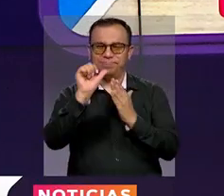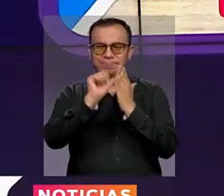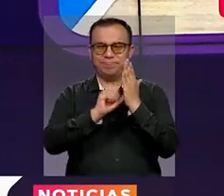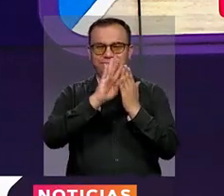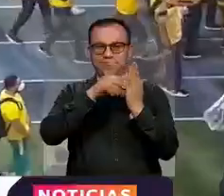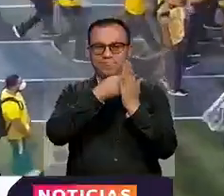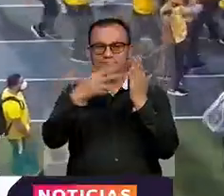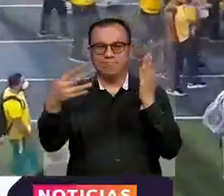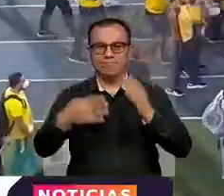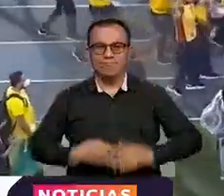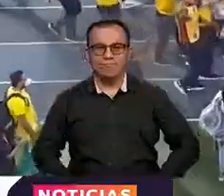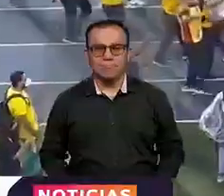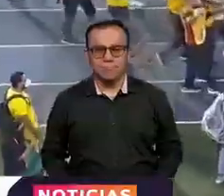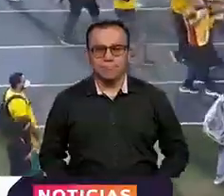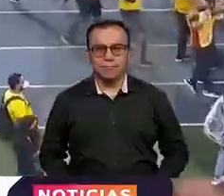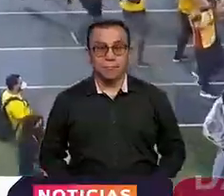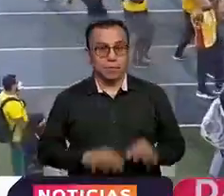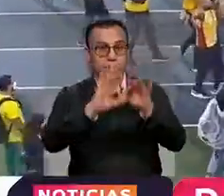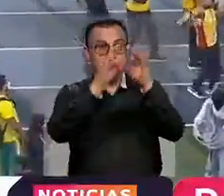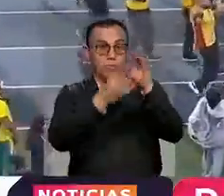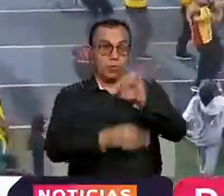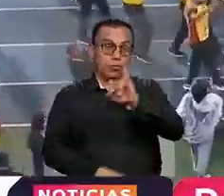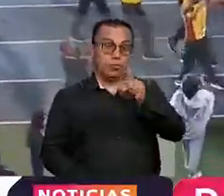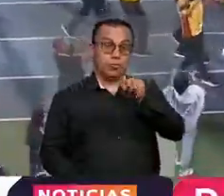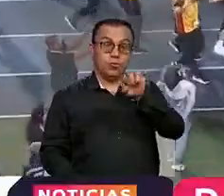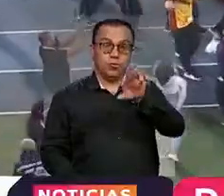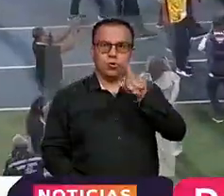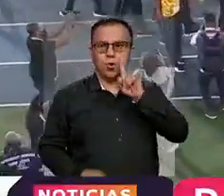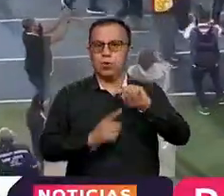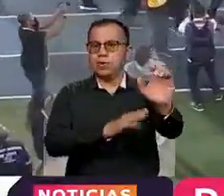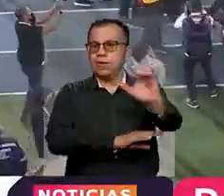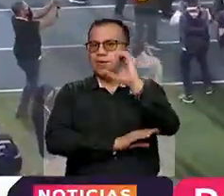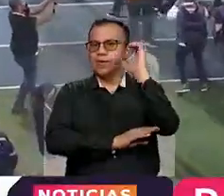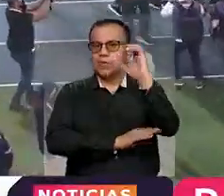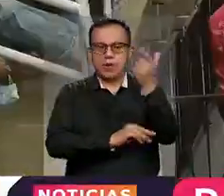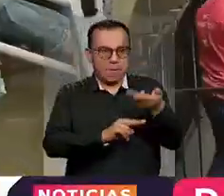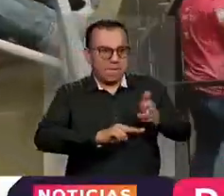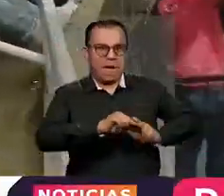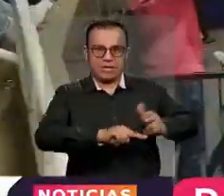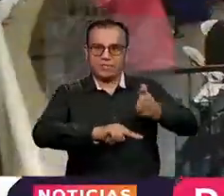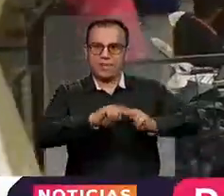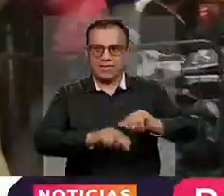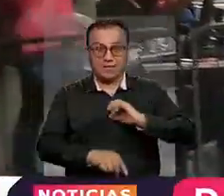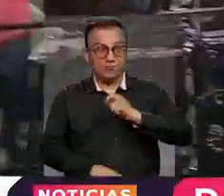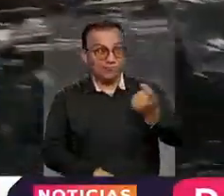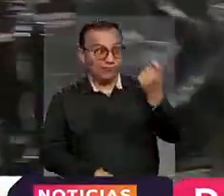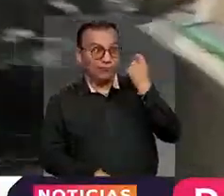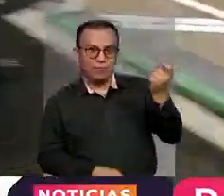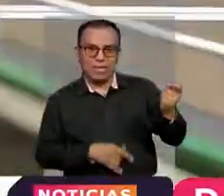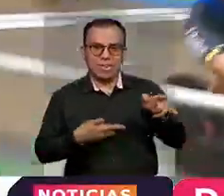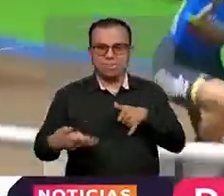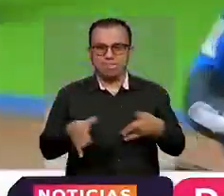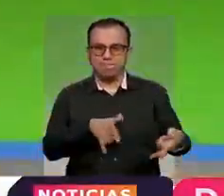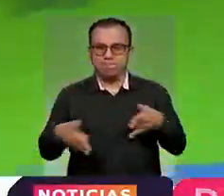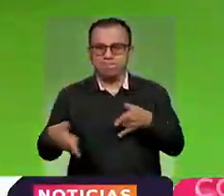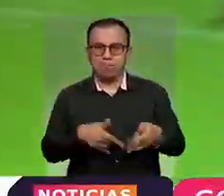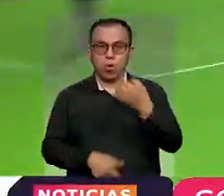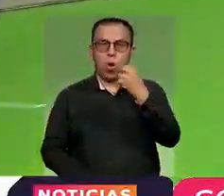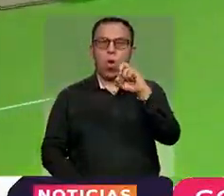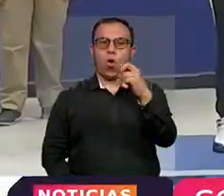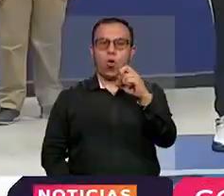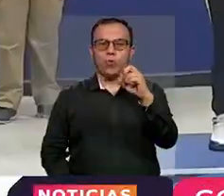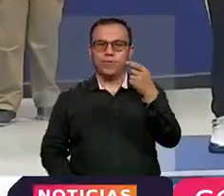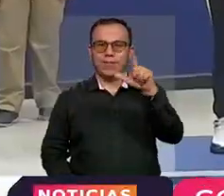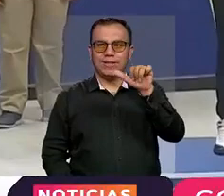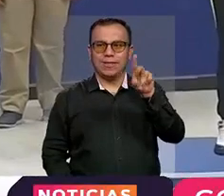programación. Los Panamericanos Junior avanzan y Colombia no para de sumar medallas. Entre las más recientes para la delegación se encuentra el oro que obtuvo